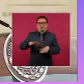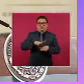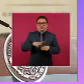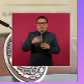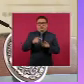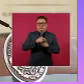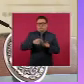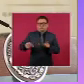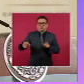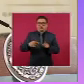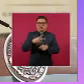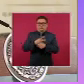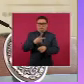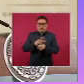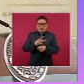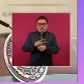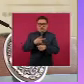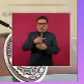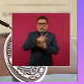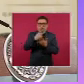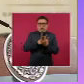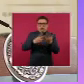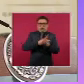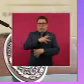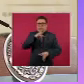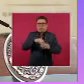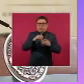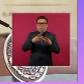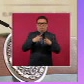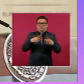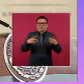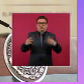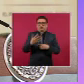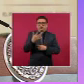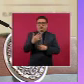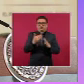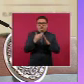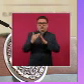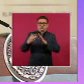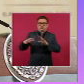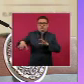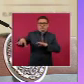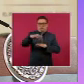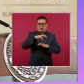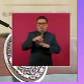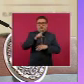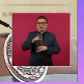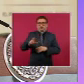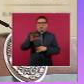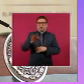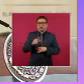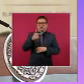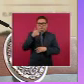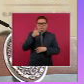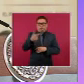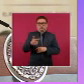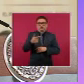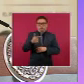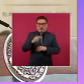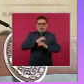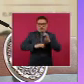el tramo 2 se aplica el Plan Integral de Desarrollo con 50 viviendas y 147 obras